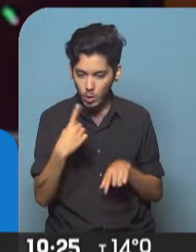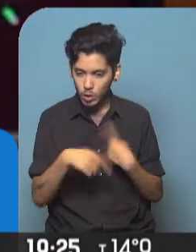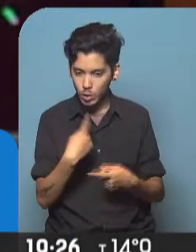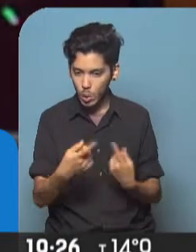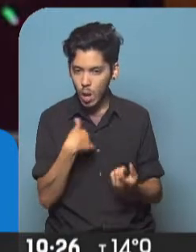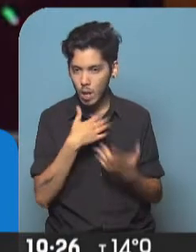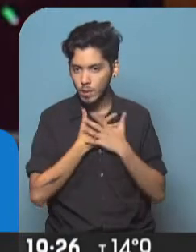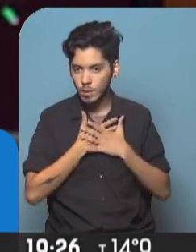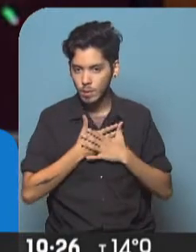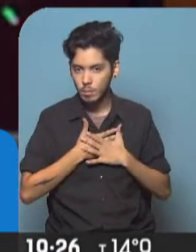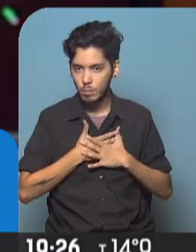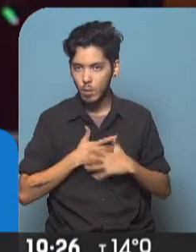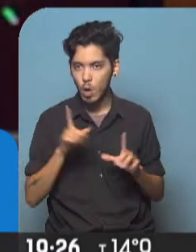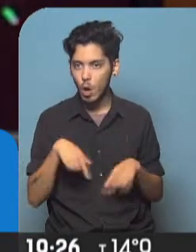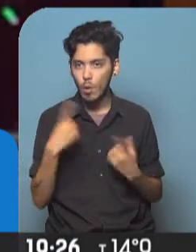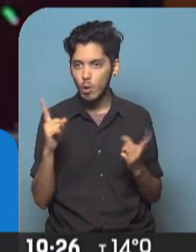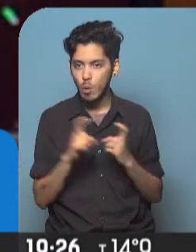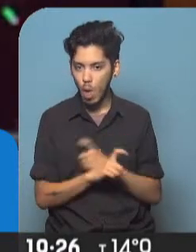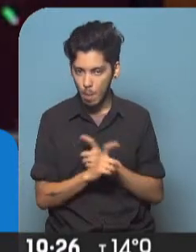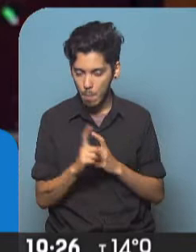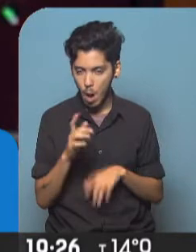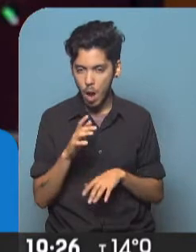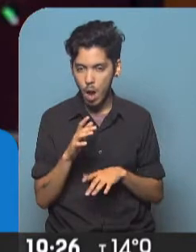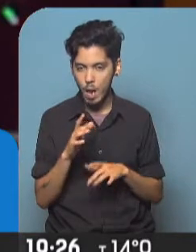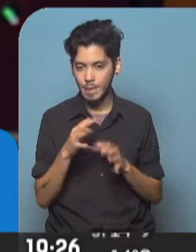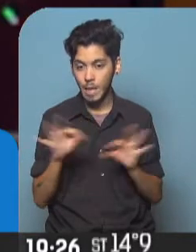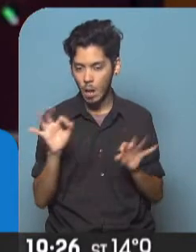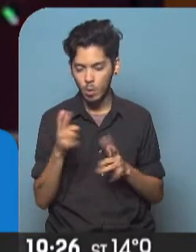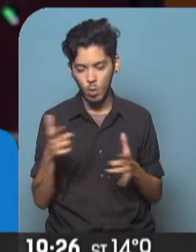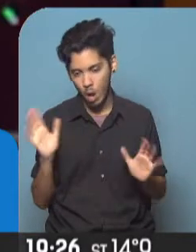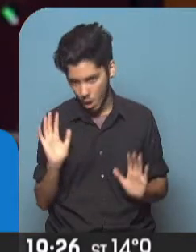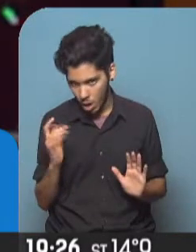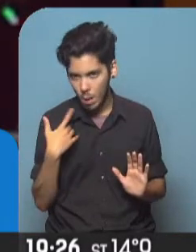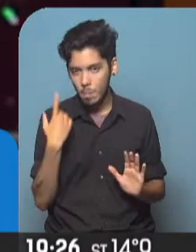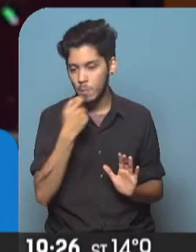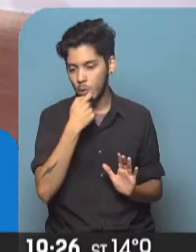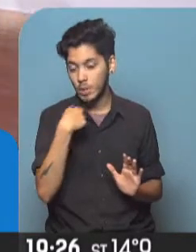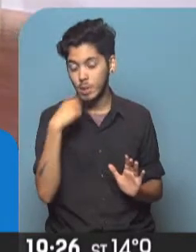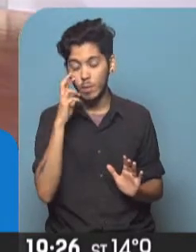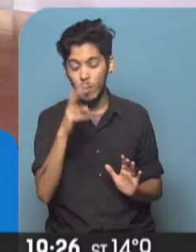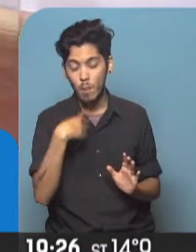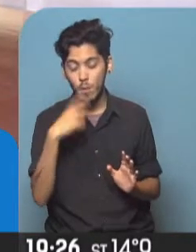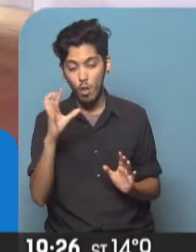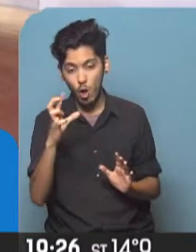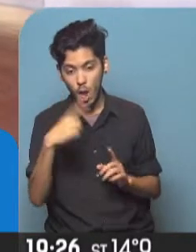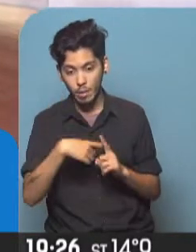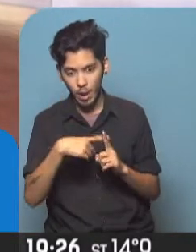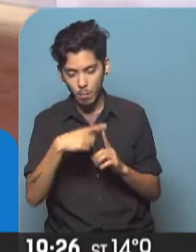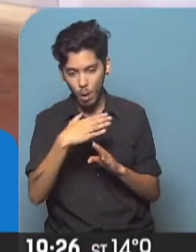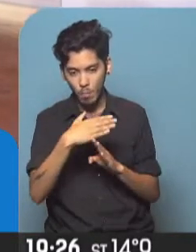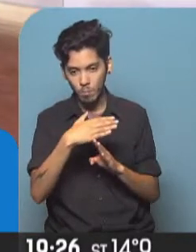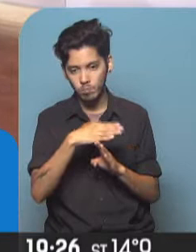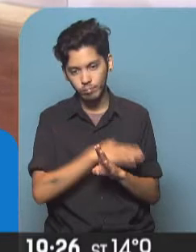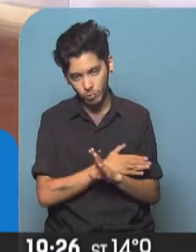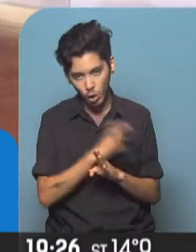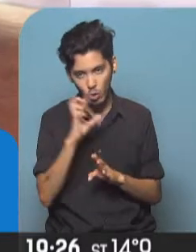fue sin costo esto, ¿no? Es decir, si es por el termómetro del dólar, bueno, la fiebre bajó, la